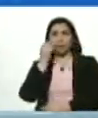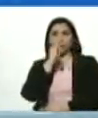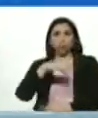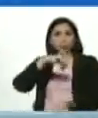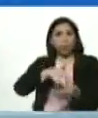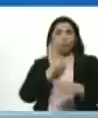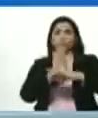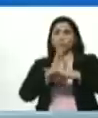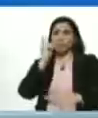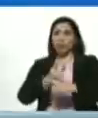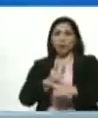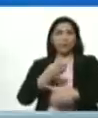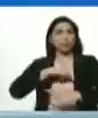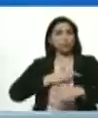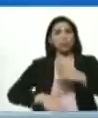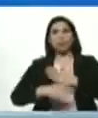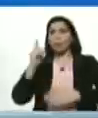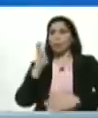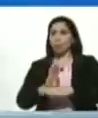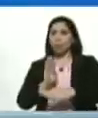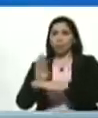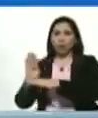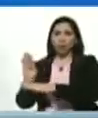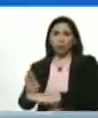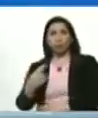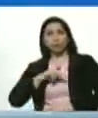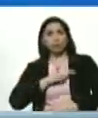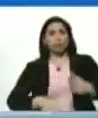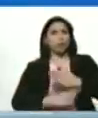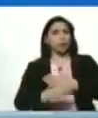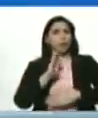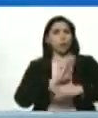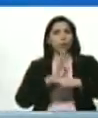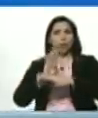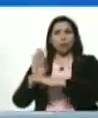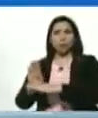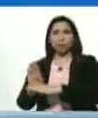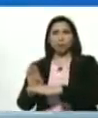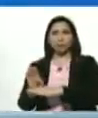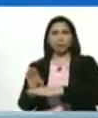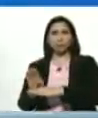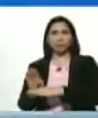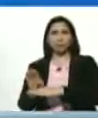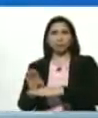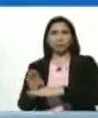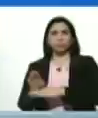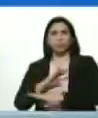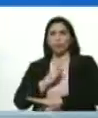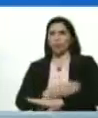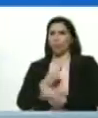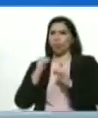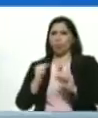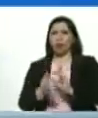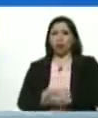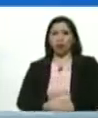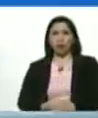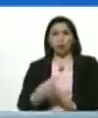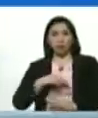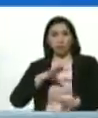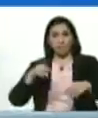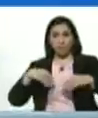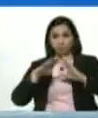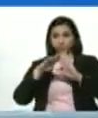a cuidarse vamos a cuidarnos vamos a cuidar es muy agresivo por eso hemos tomado